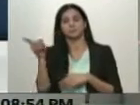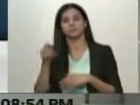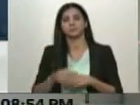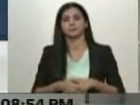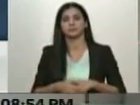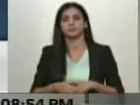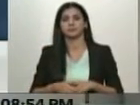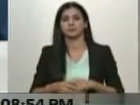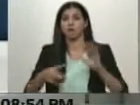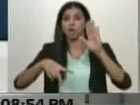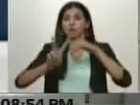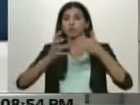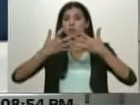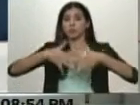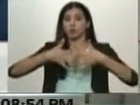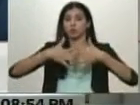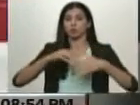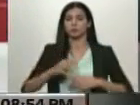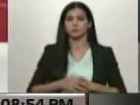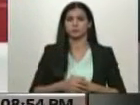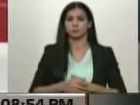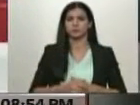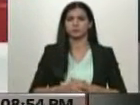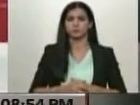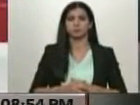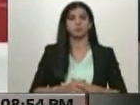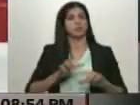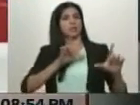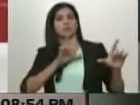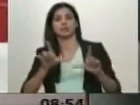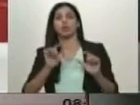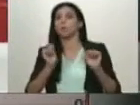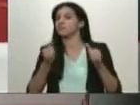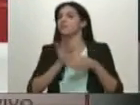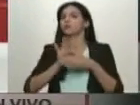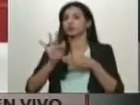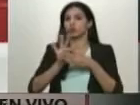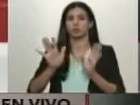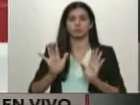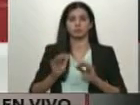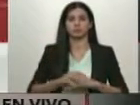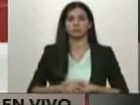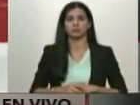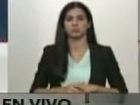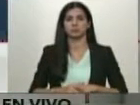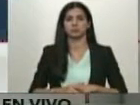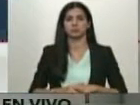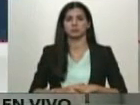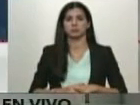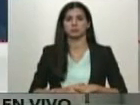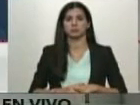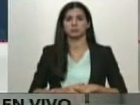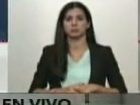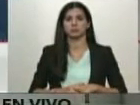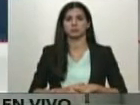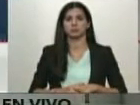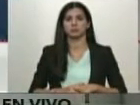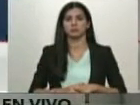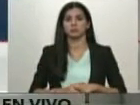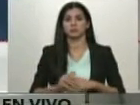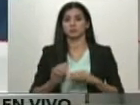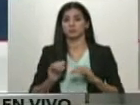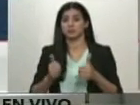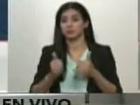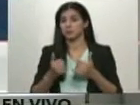cierto es que los 12 motores ya han sido activados y yo planteo que su activación, que